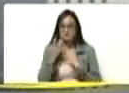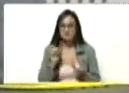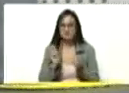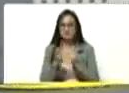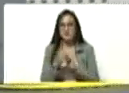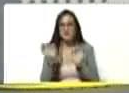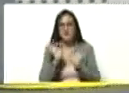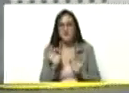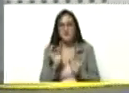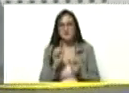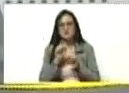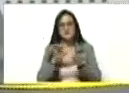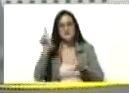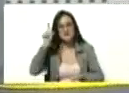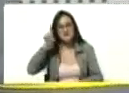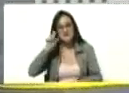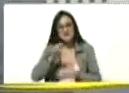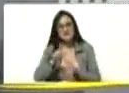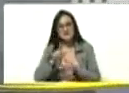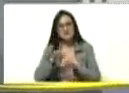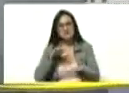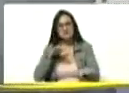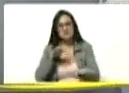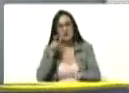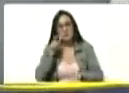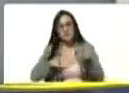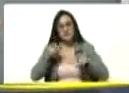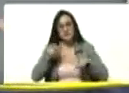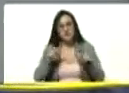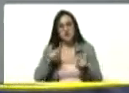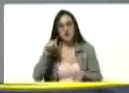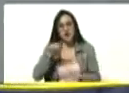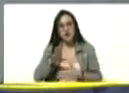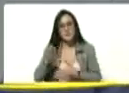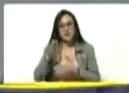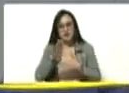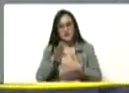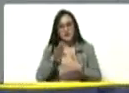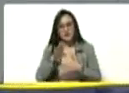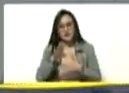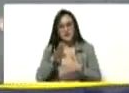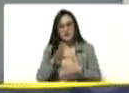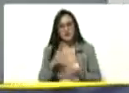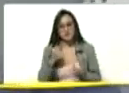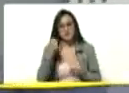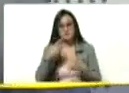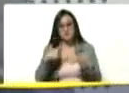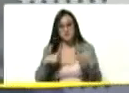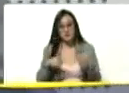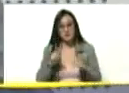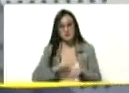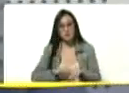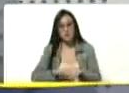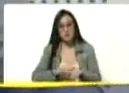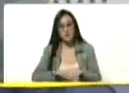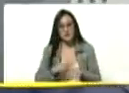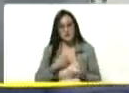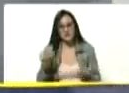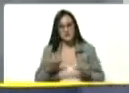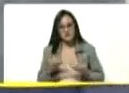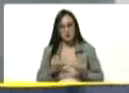y alfabetizaron a millones de habitantes en nuestra América. En varias ocasiones, y porque estoy convencido